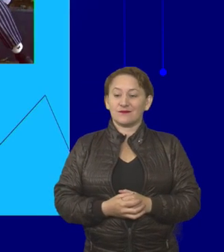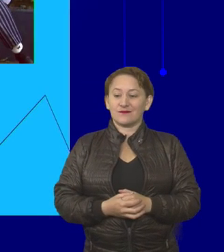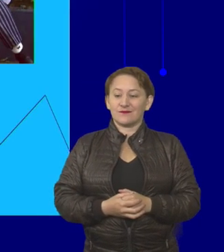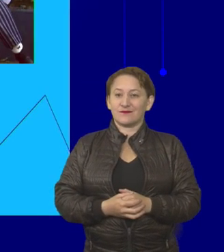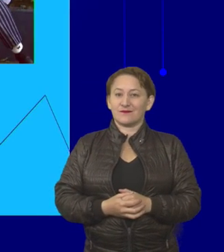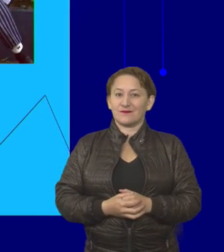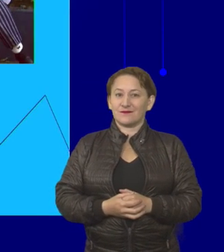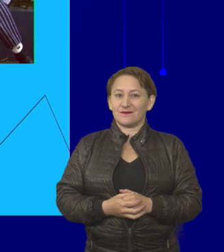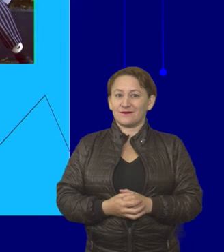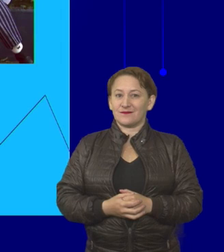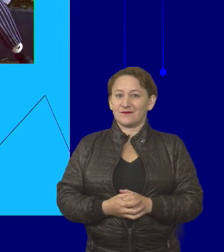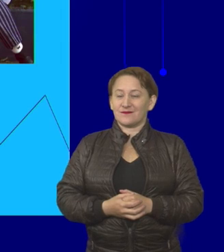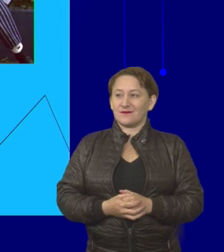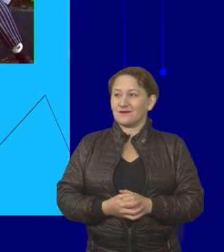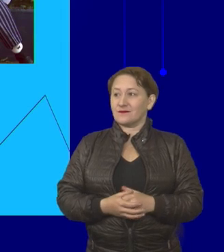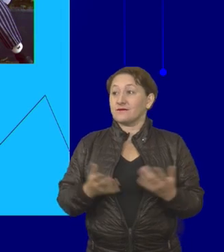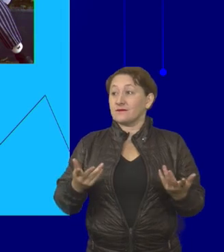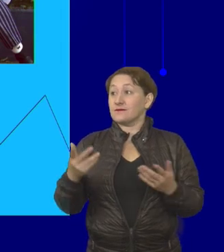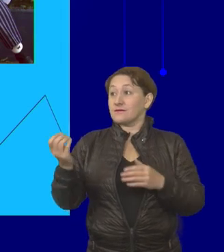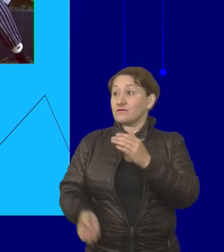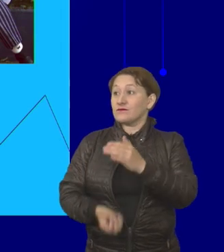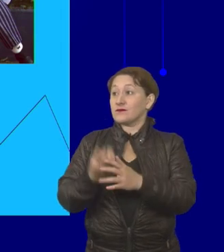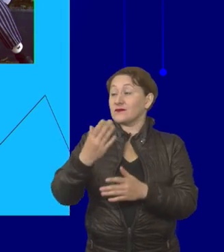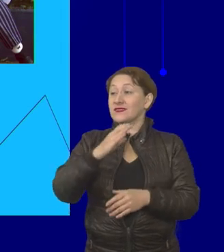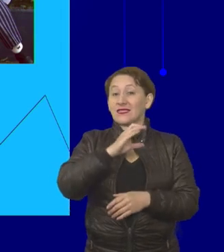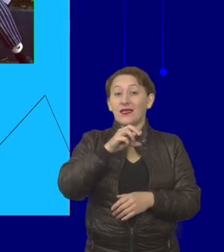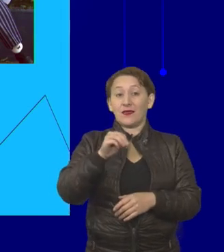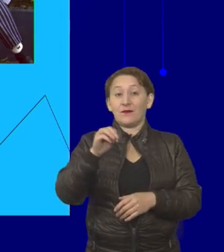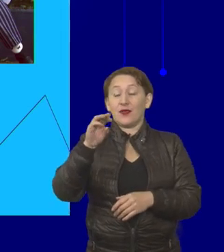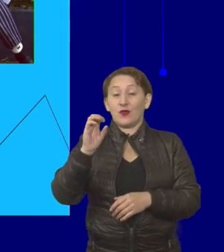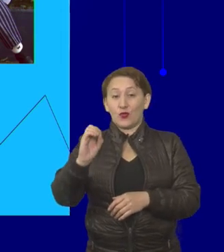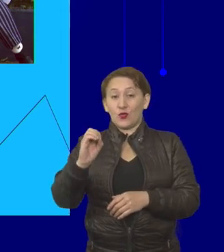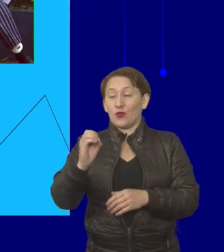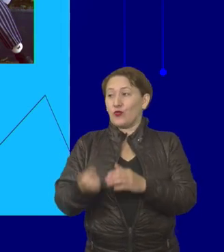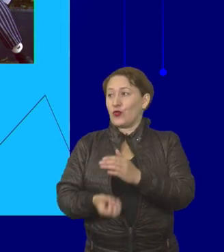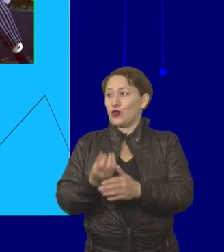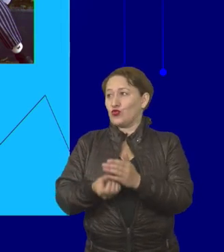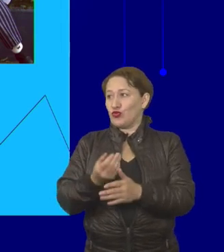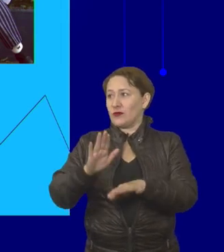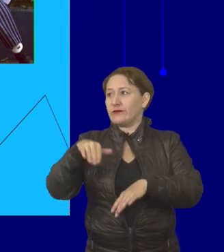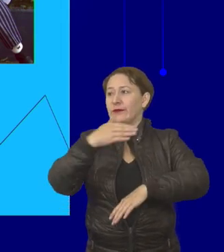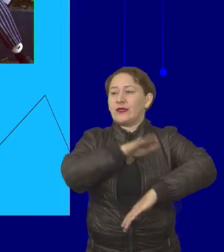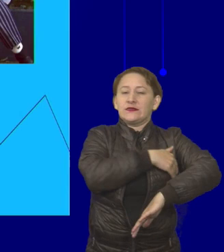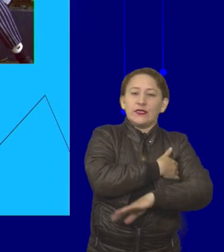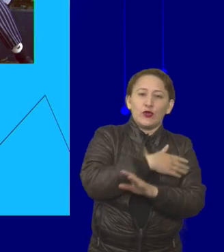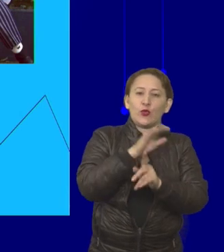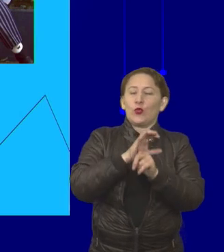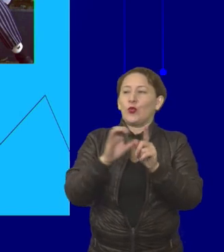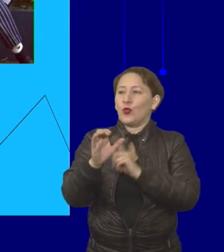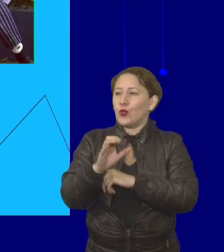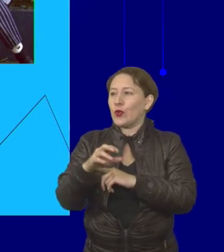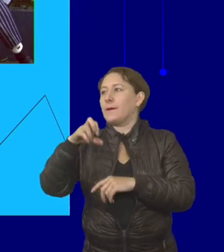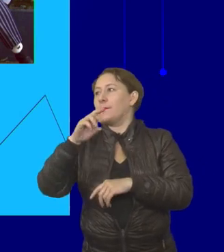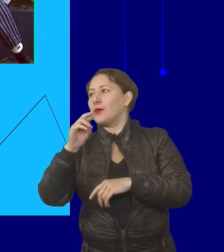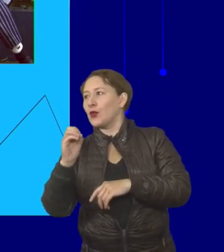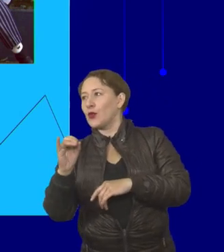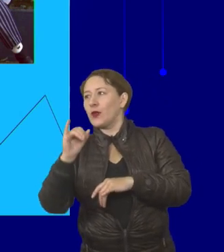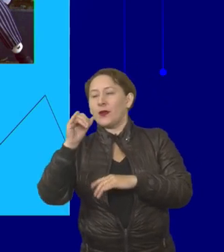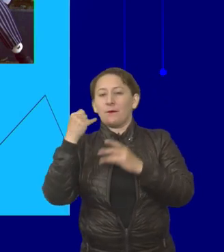Y nace CMO Producciones después de pasar por el Ministerio de Cultura, por Proimágenes, por